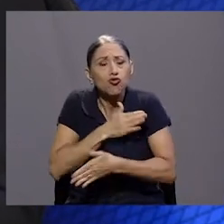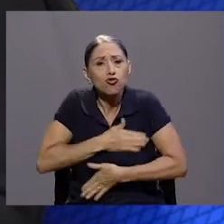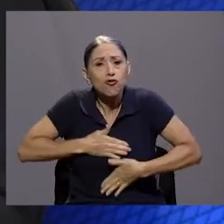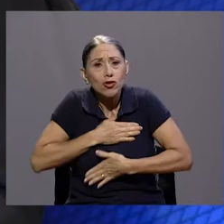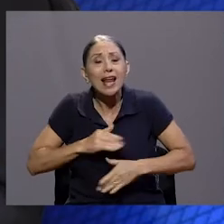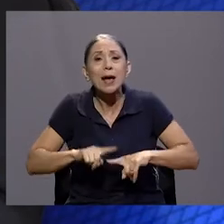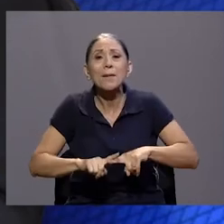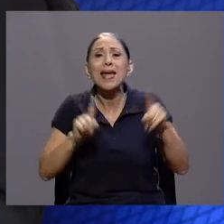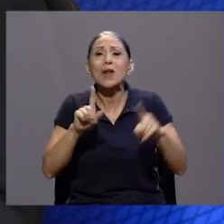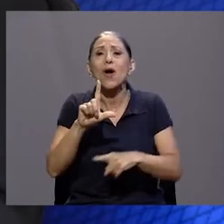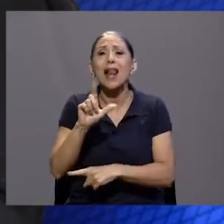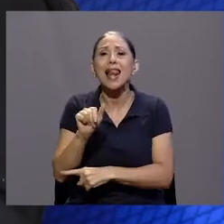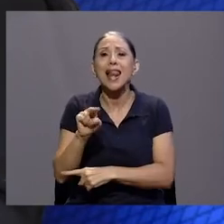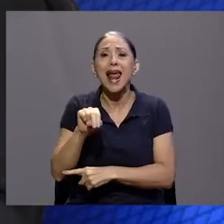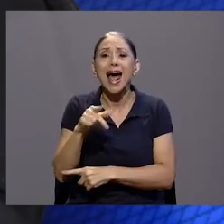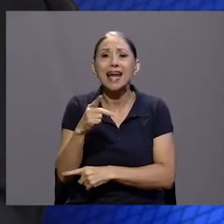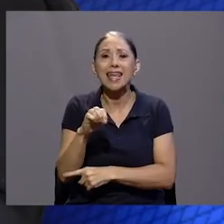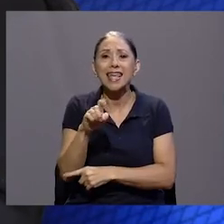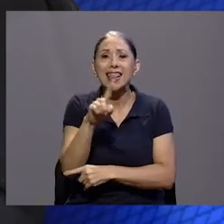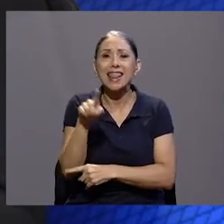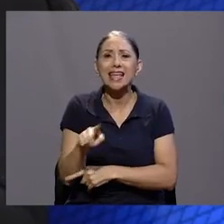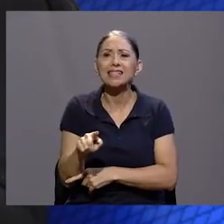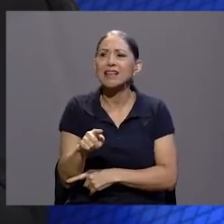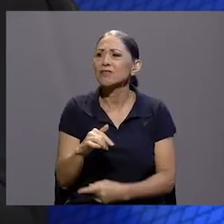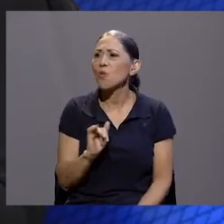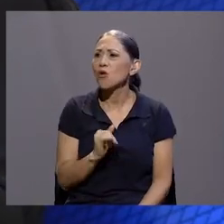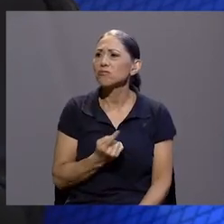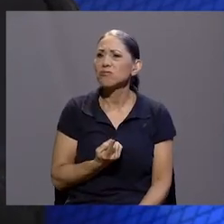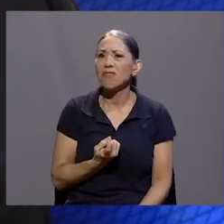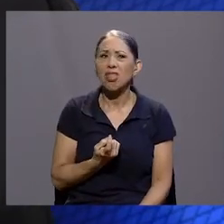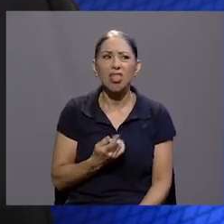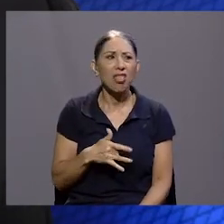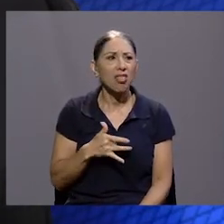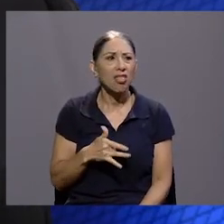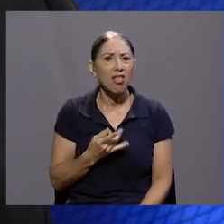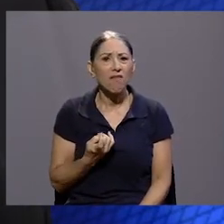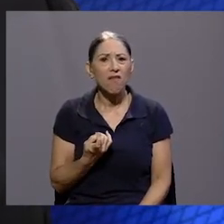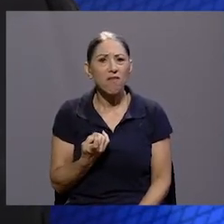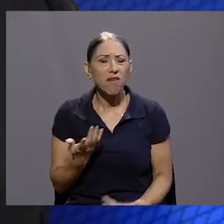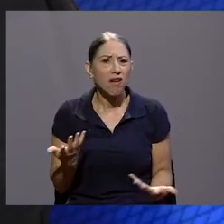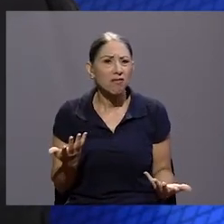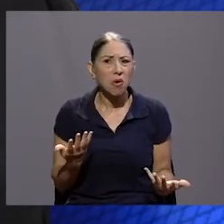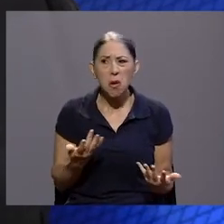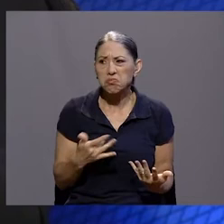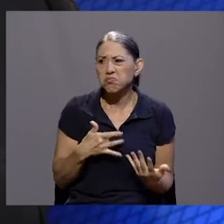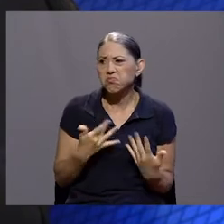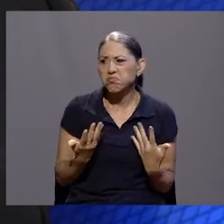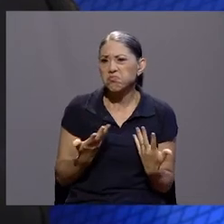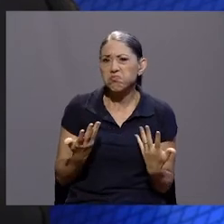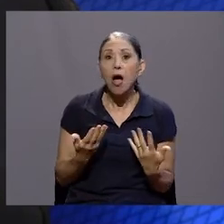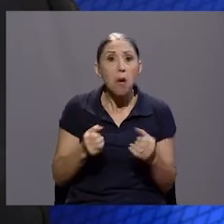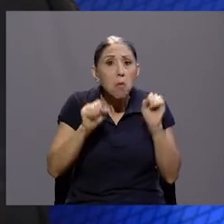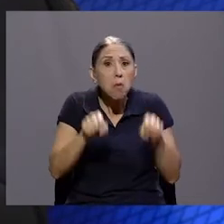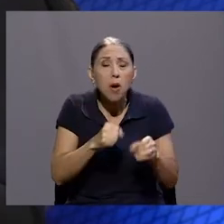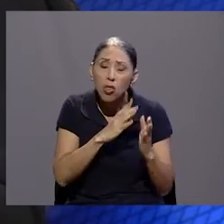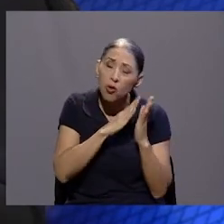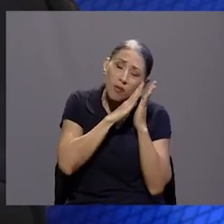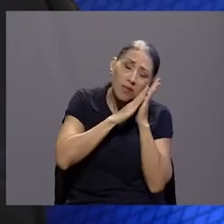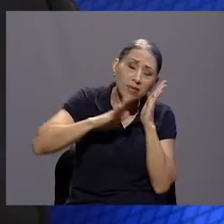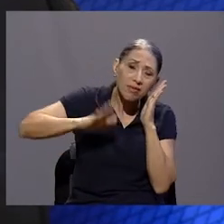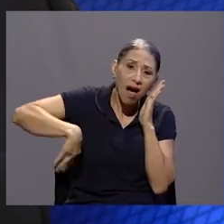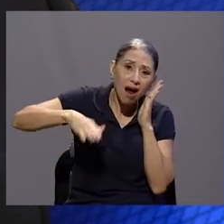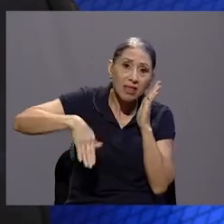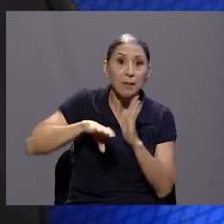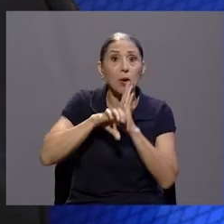simplemente apatía es también un momento en el que yo me puedo dormir muy tarde son las 12 de la noche y yo sigo incluso